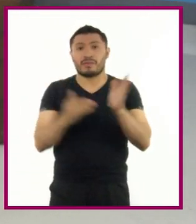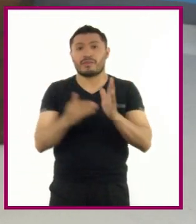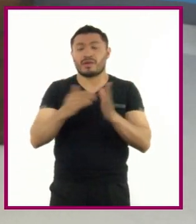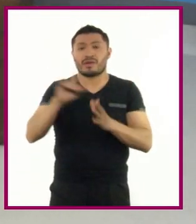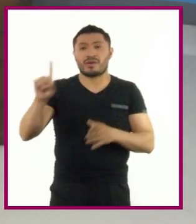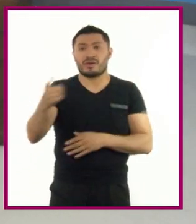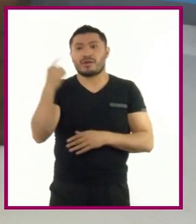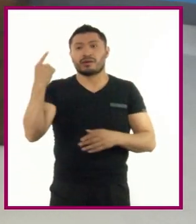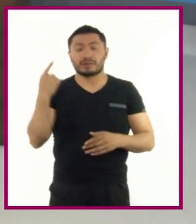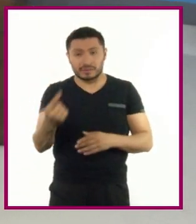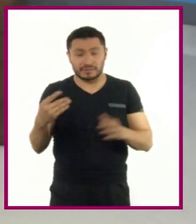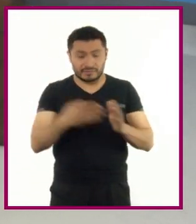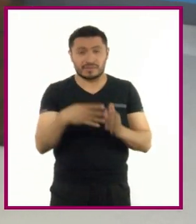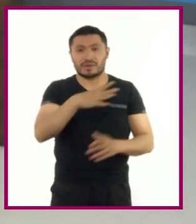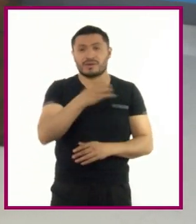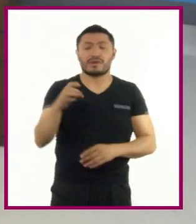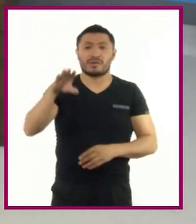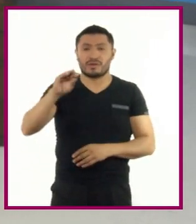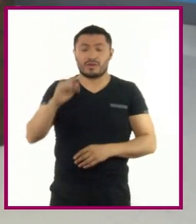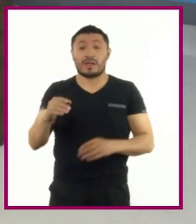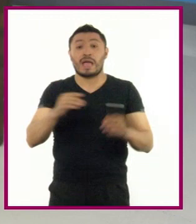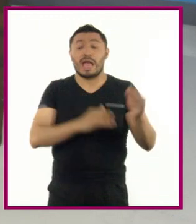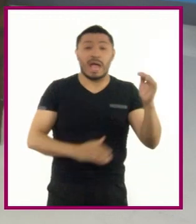en 1990 a